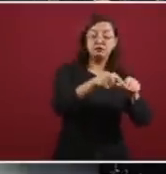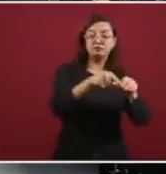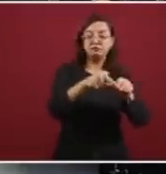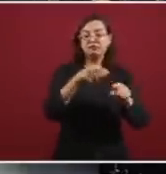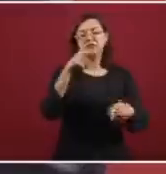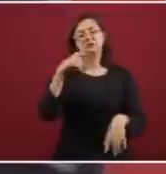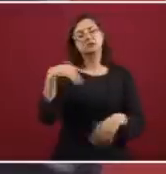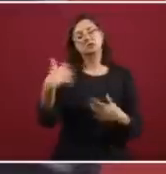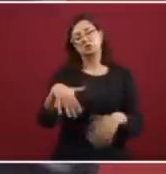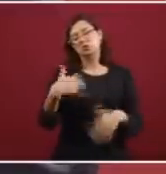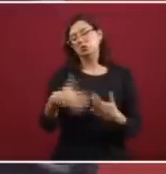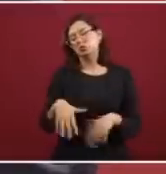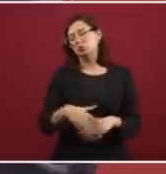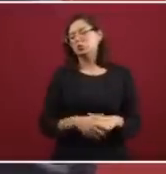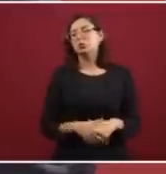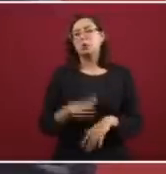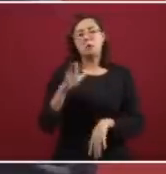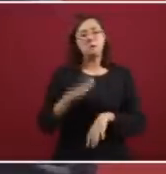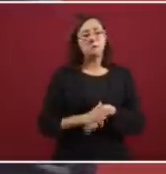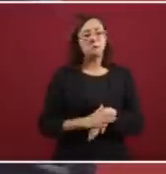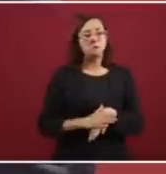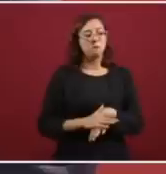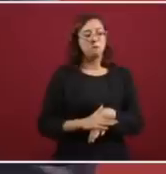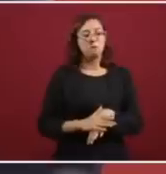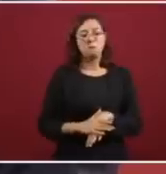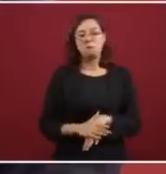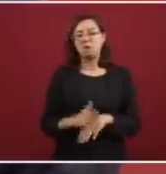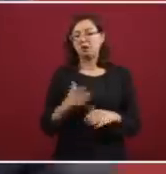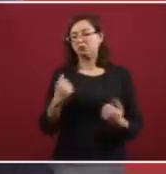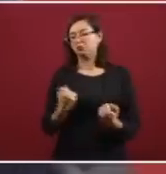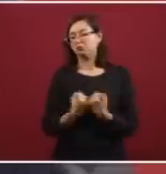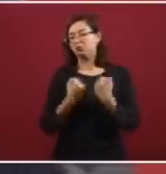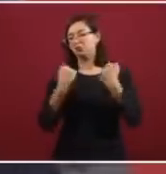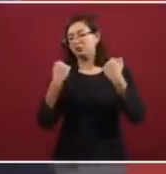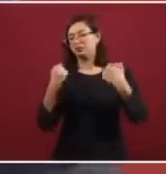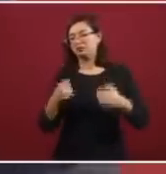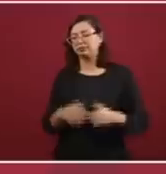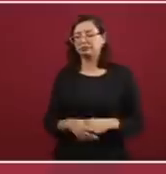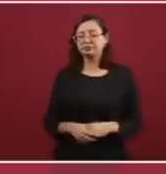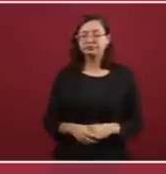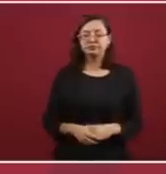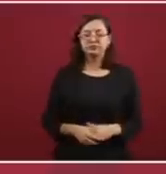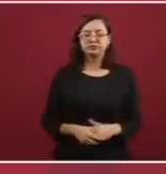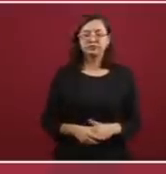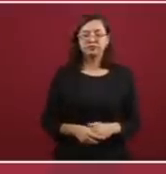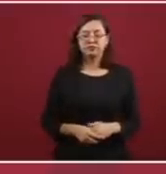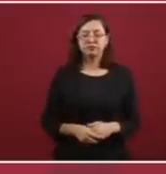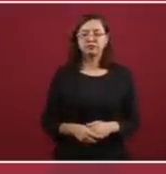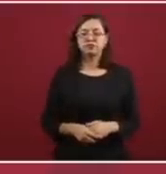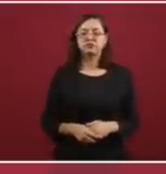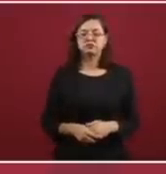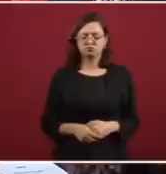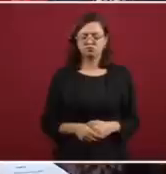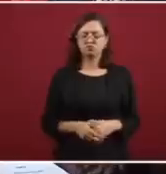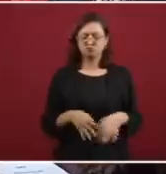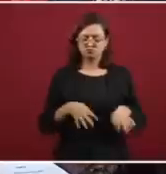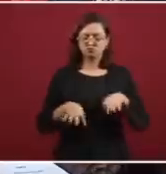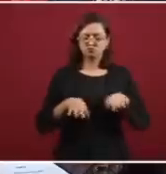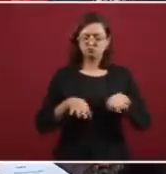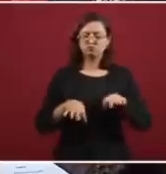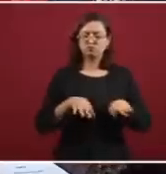hay más enfrentamientos. Se está trabajando en